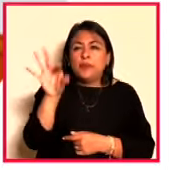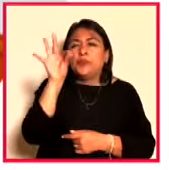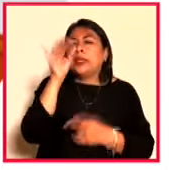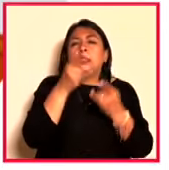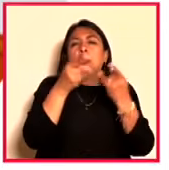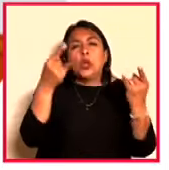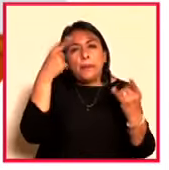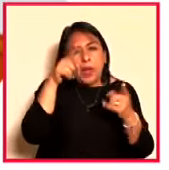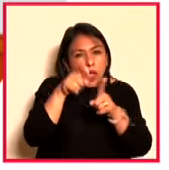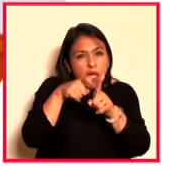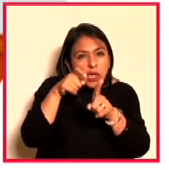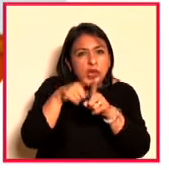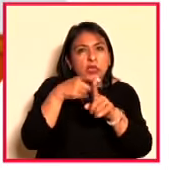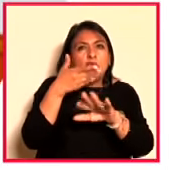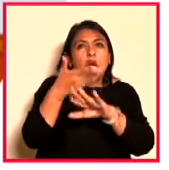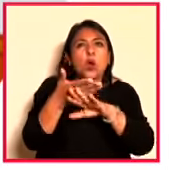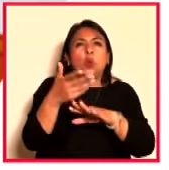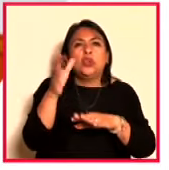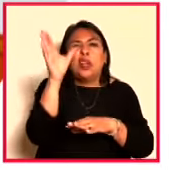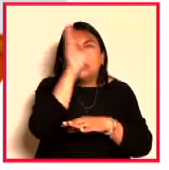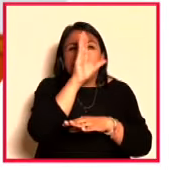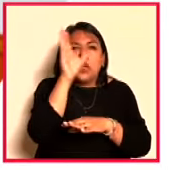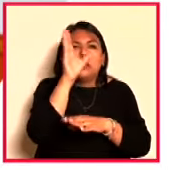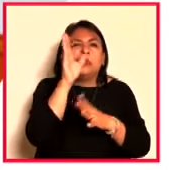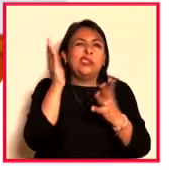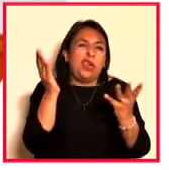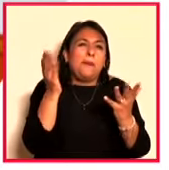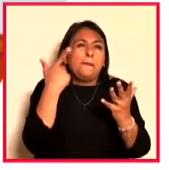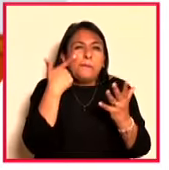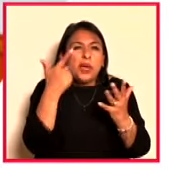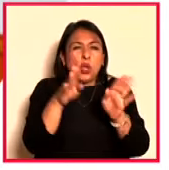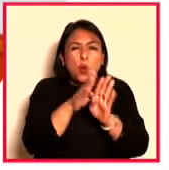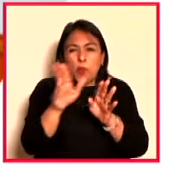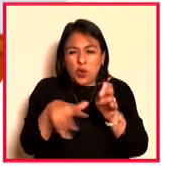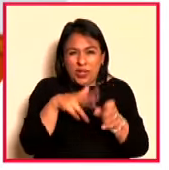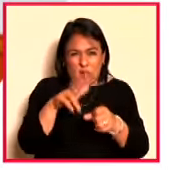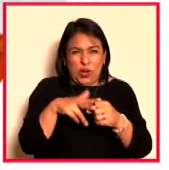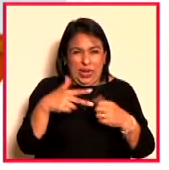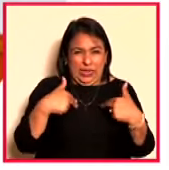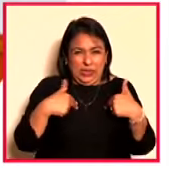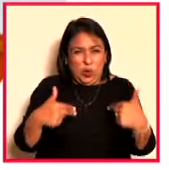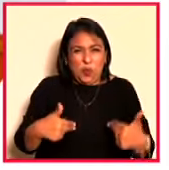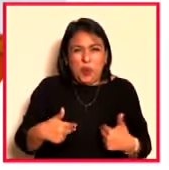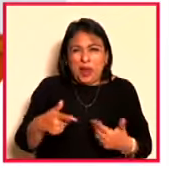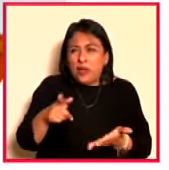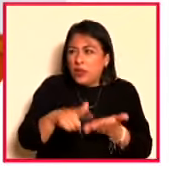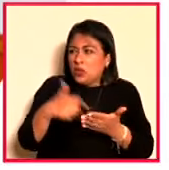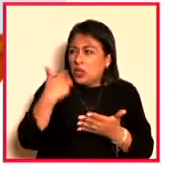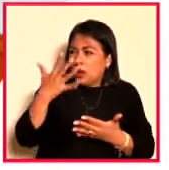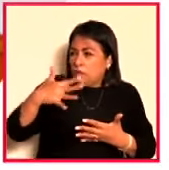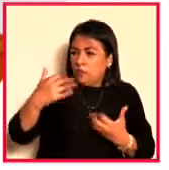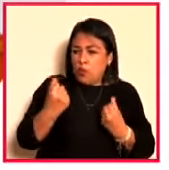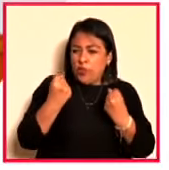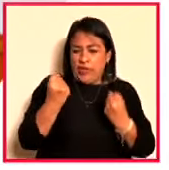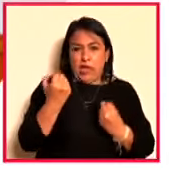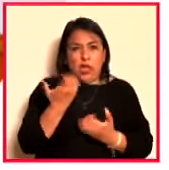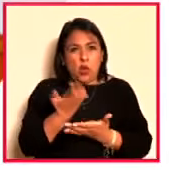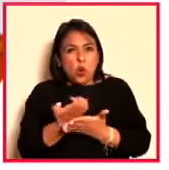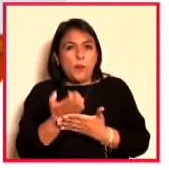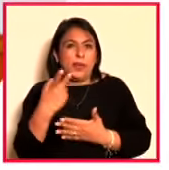una crítica contra el cientificismo y explorar cómo la naturaleza humana se corrompe en la búsqueda del poder económico y